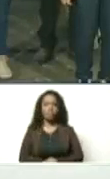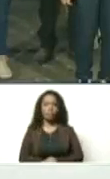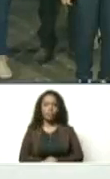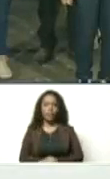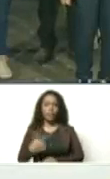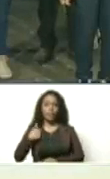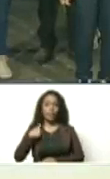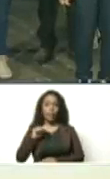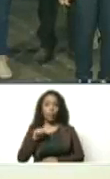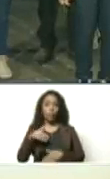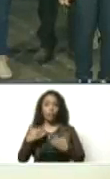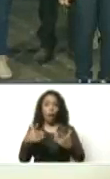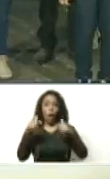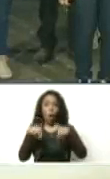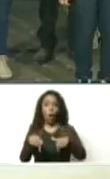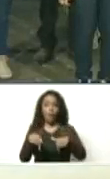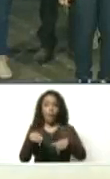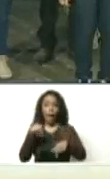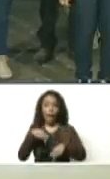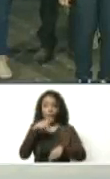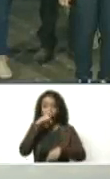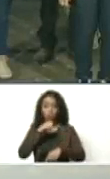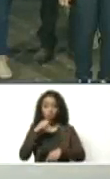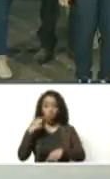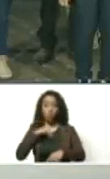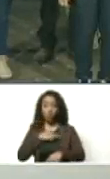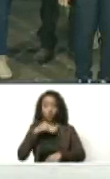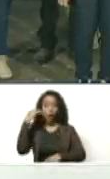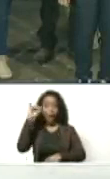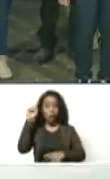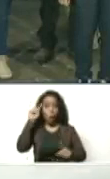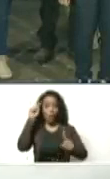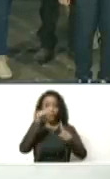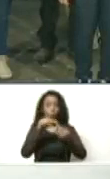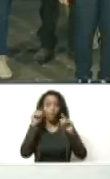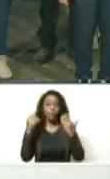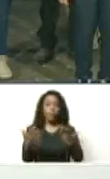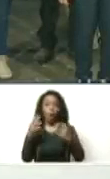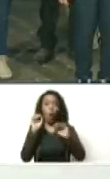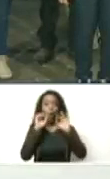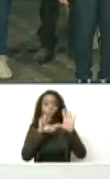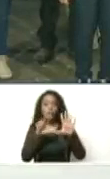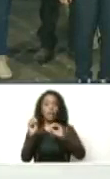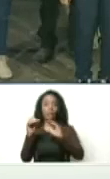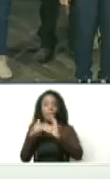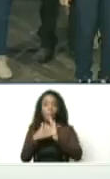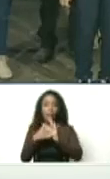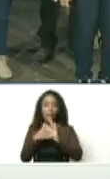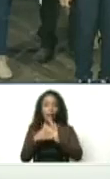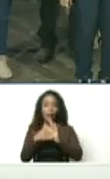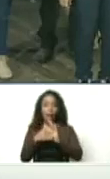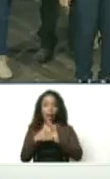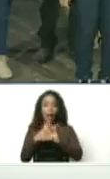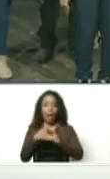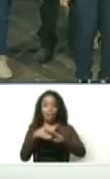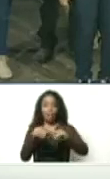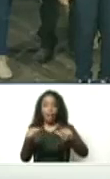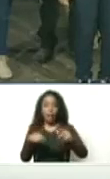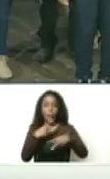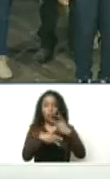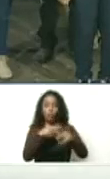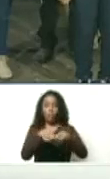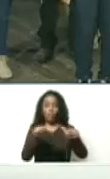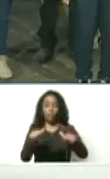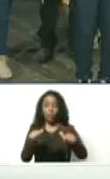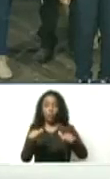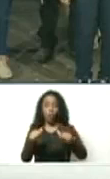Tenemos que, hoy, este año tenemos la meta de 80.000 hectáreas de producción en